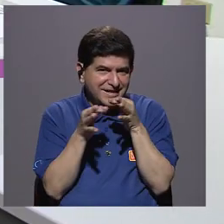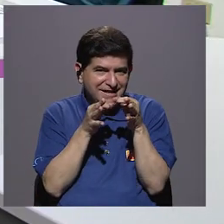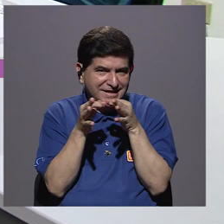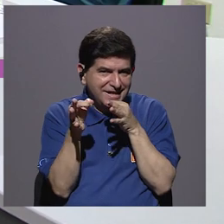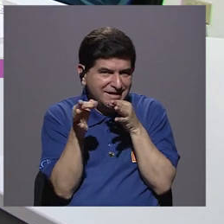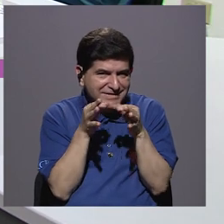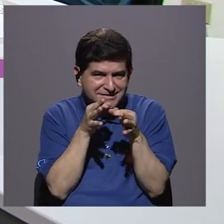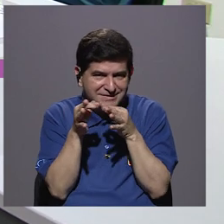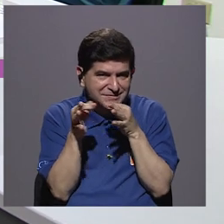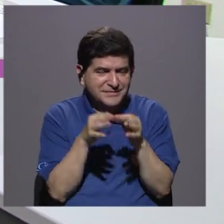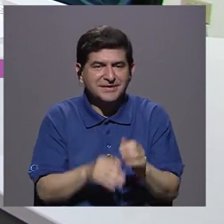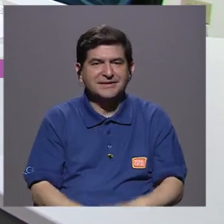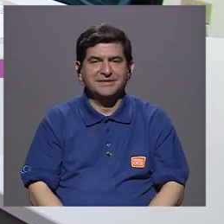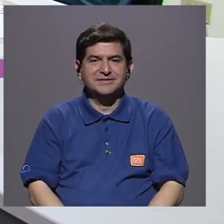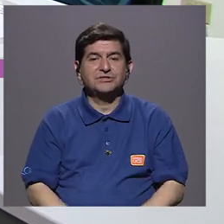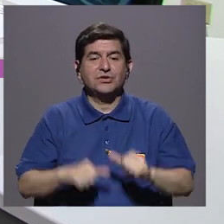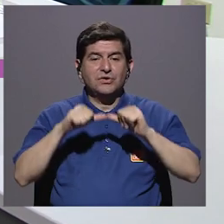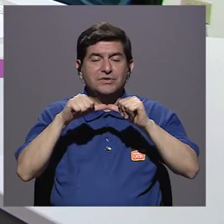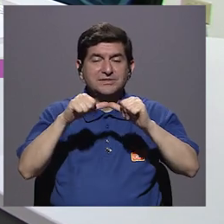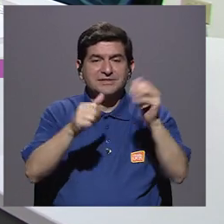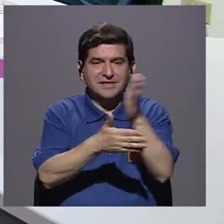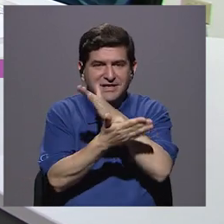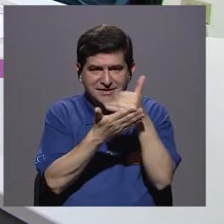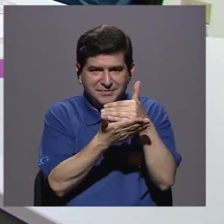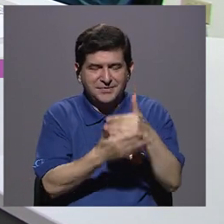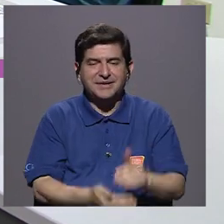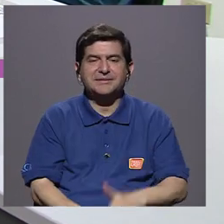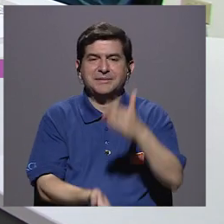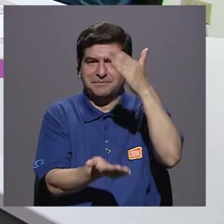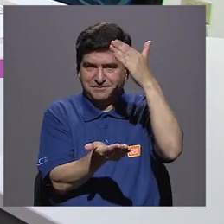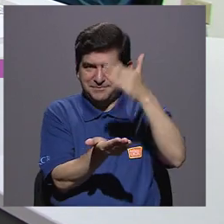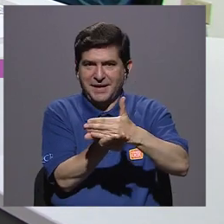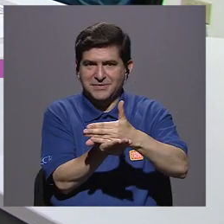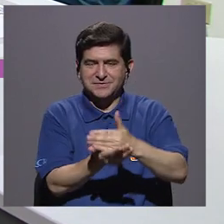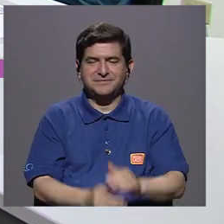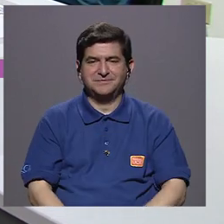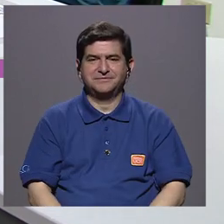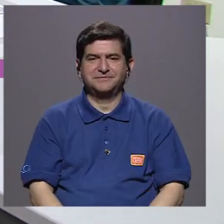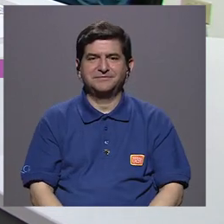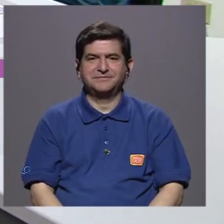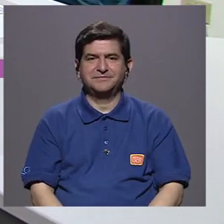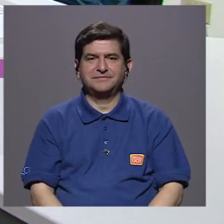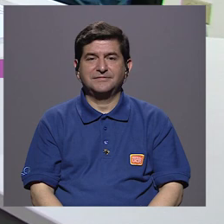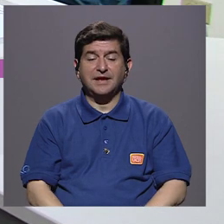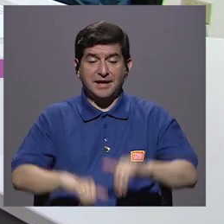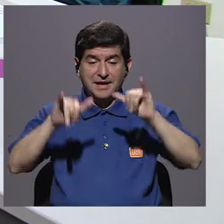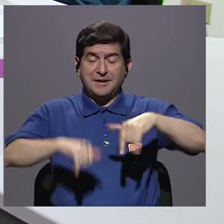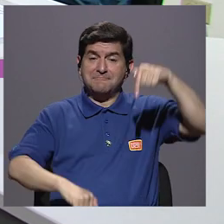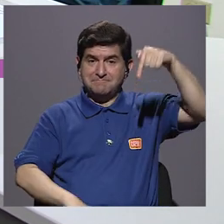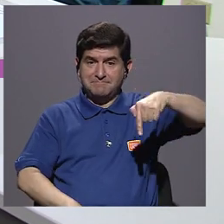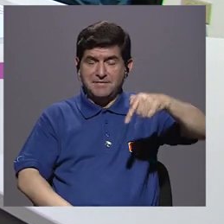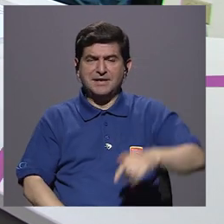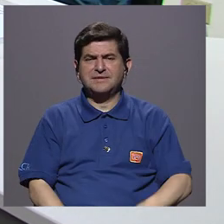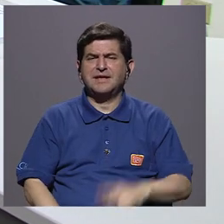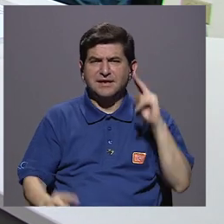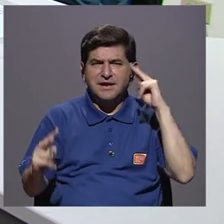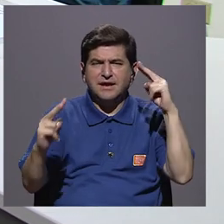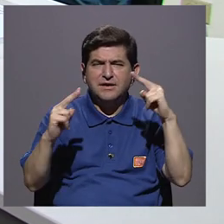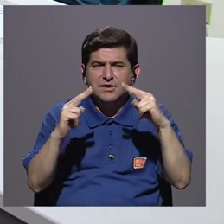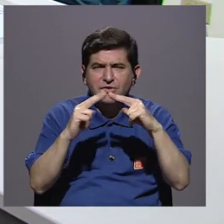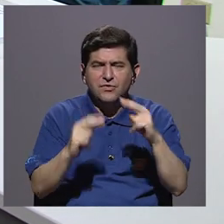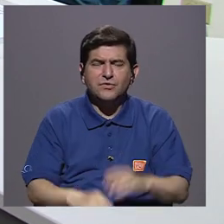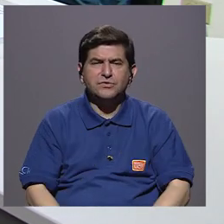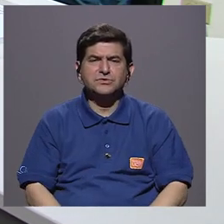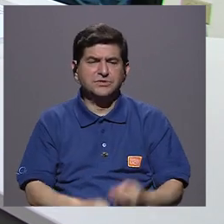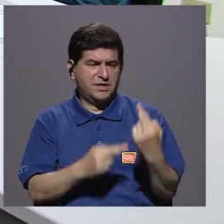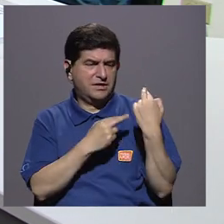de este deber en el siguiente segmento. Vamos Excelente. A hacer una pausa, entonces los invitamos a que se queden con nosotros, que conozcan un poco más